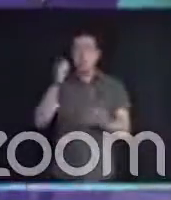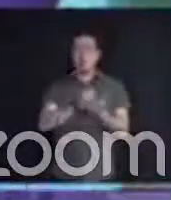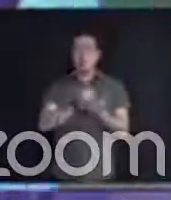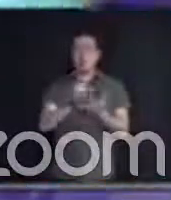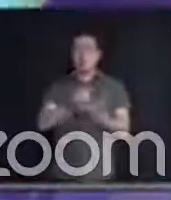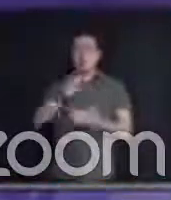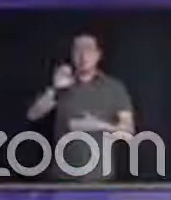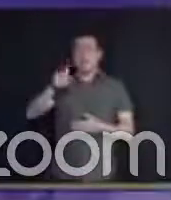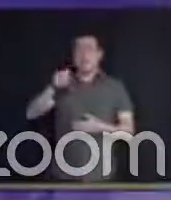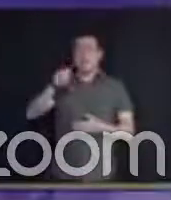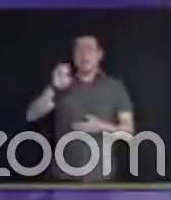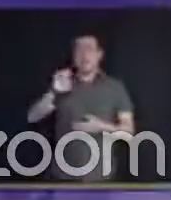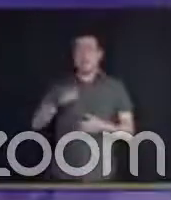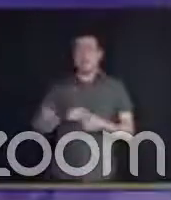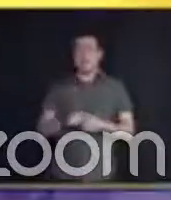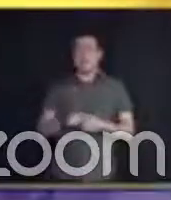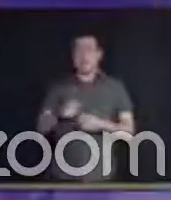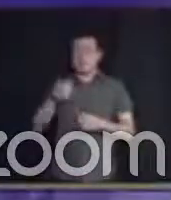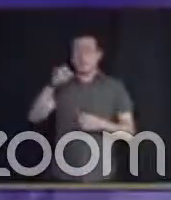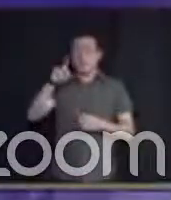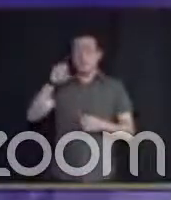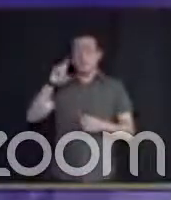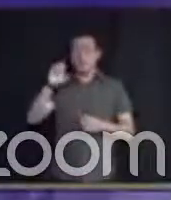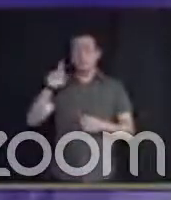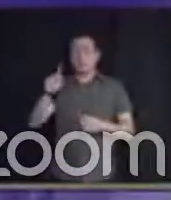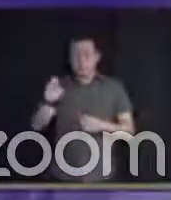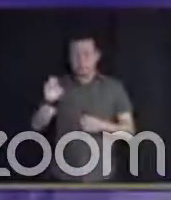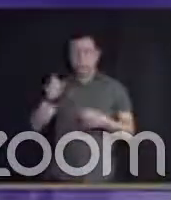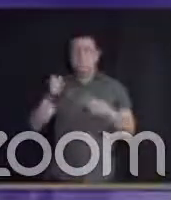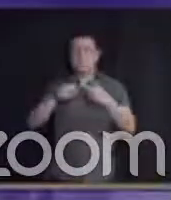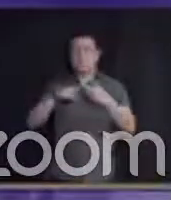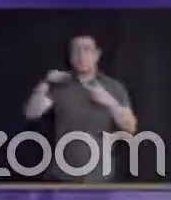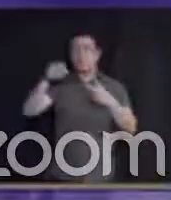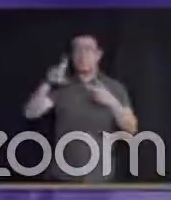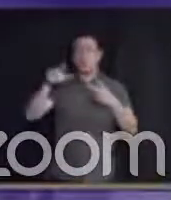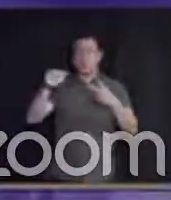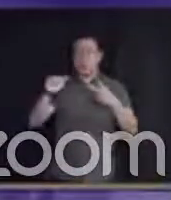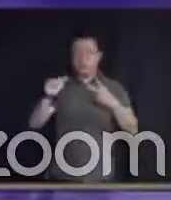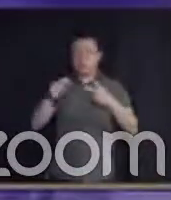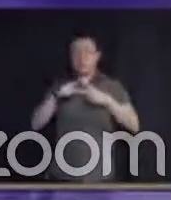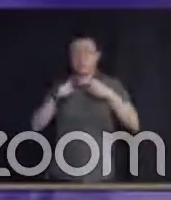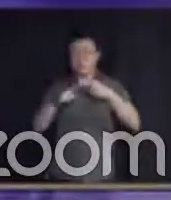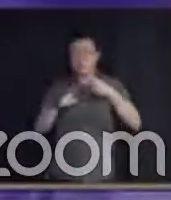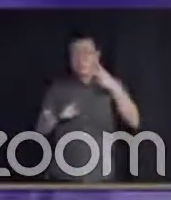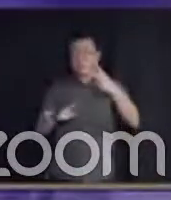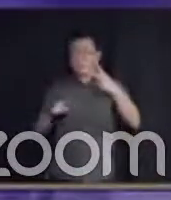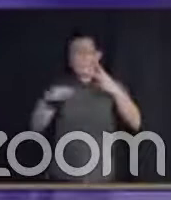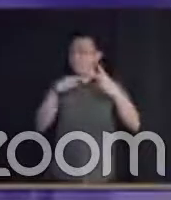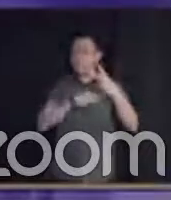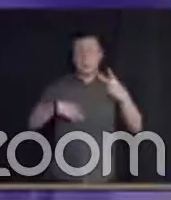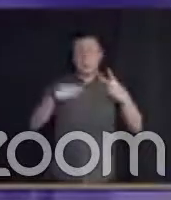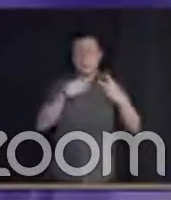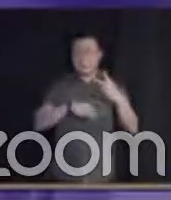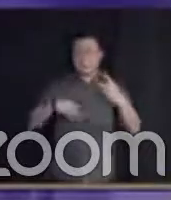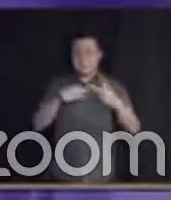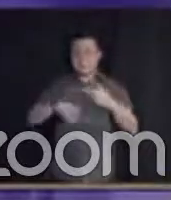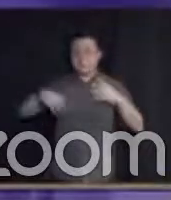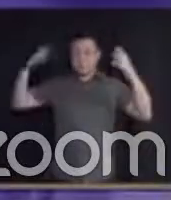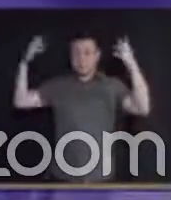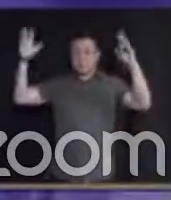Presentamos a los nuevos Oros Elite. Guadalupe Mejía y Nora Mendoza